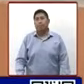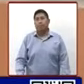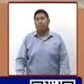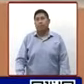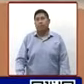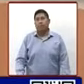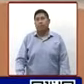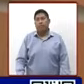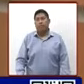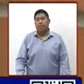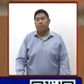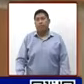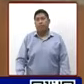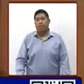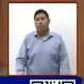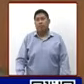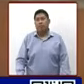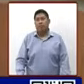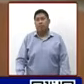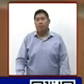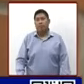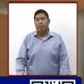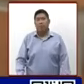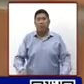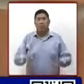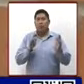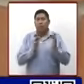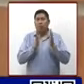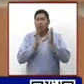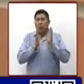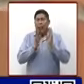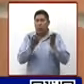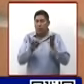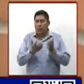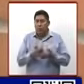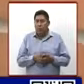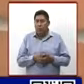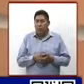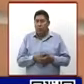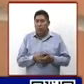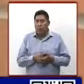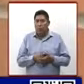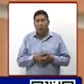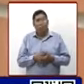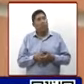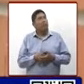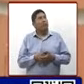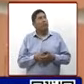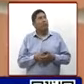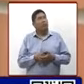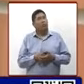al colegio. ¿No hay ninguna autoridad educacional ahorita acá? Ella no,